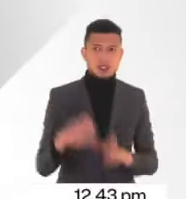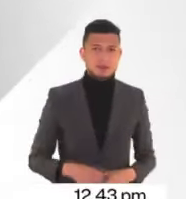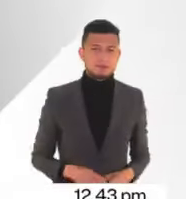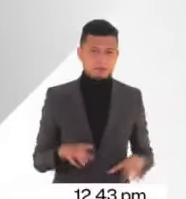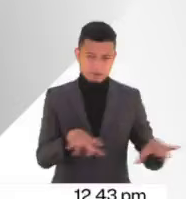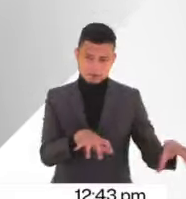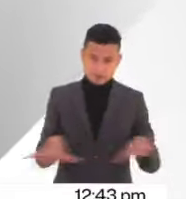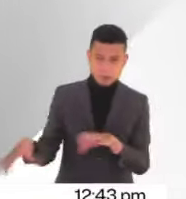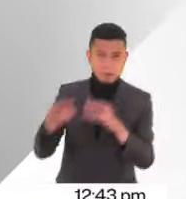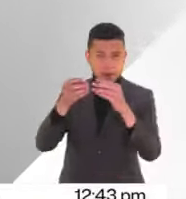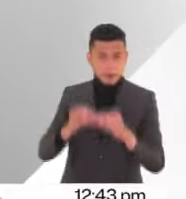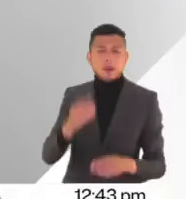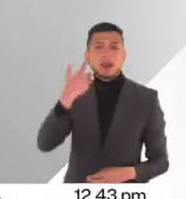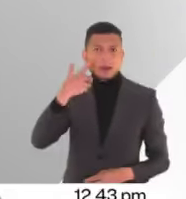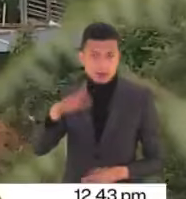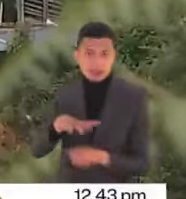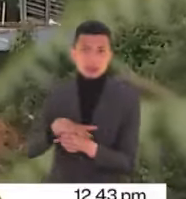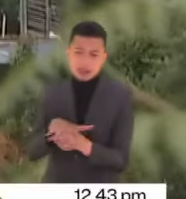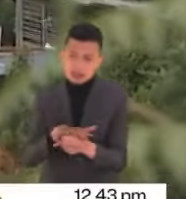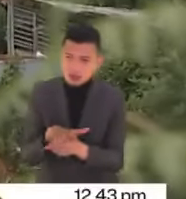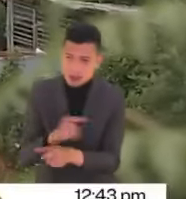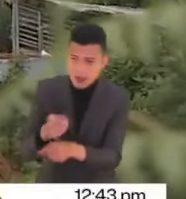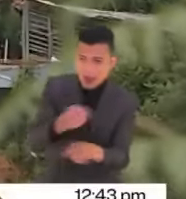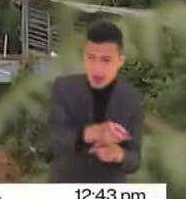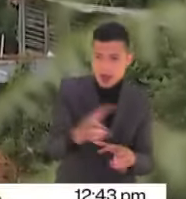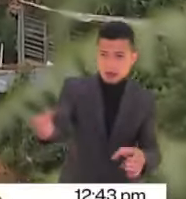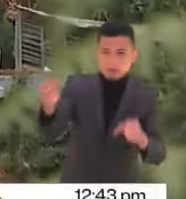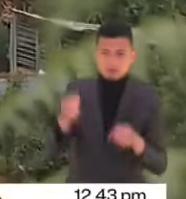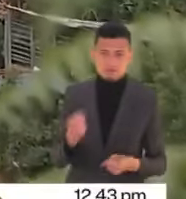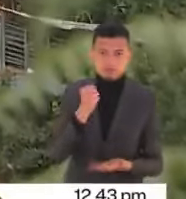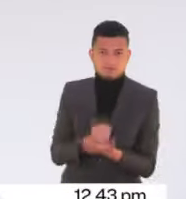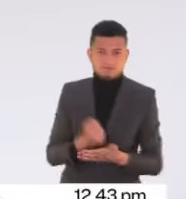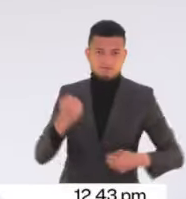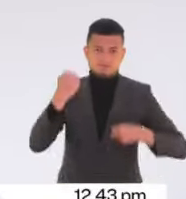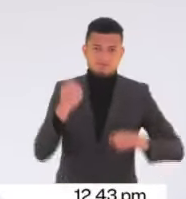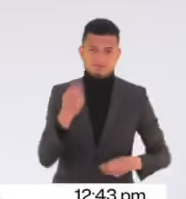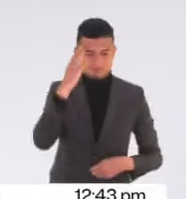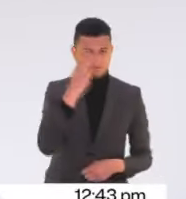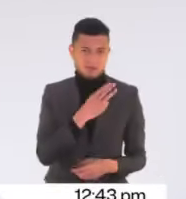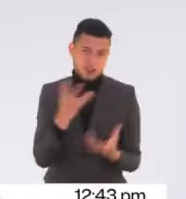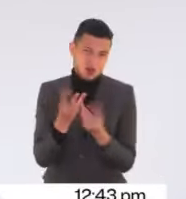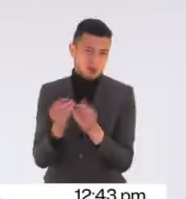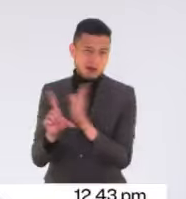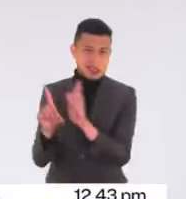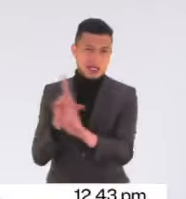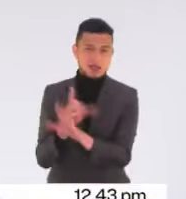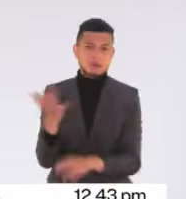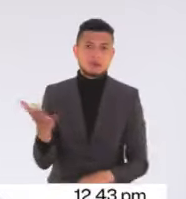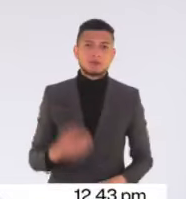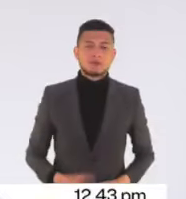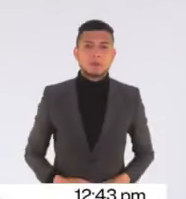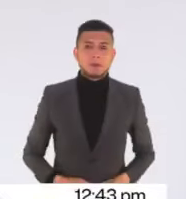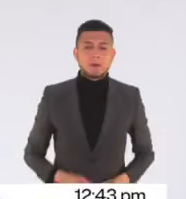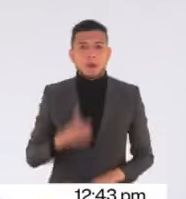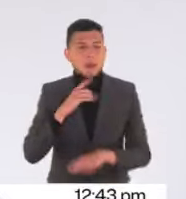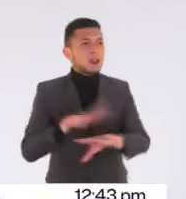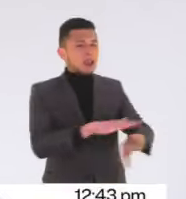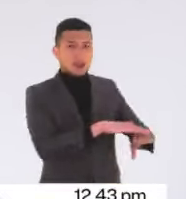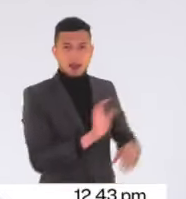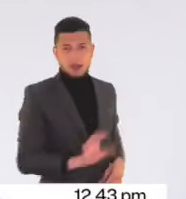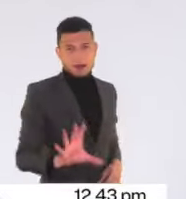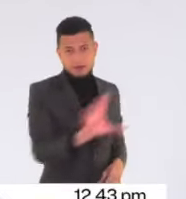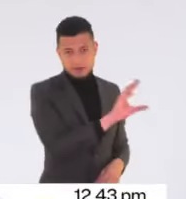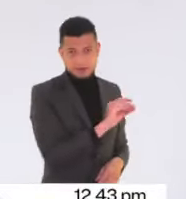las autoridades sospechan de presuntos casos de reclutamiento por parte de grupos ilegales. Hacemos un llamado a toda la institucionalidad para que